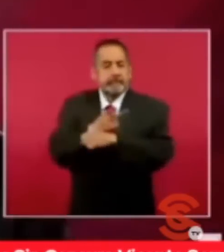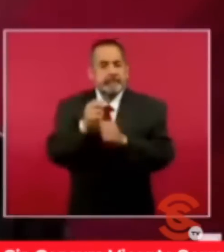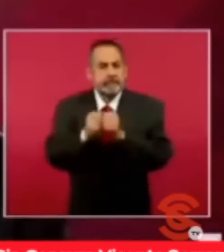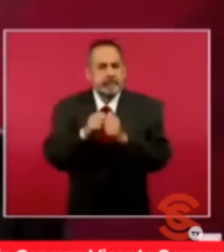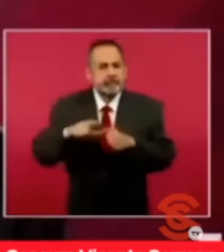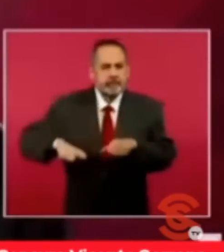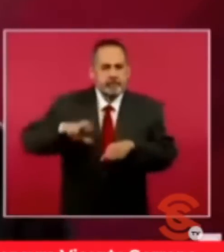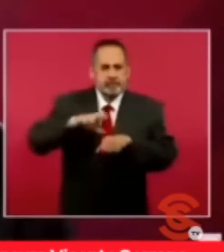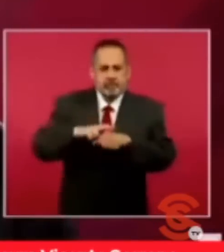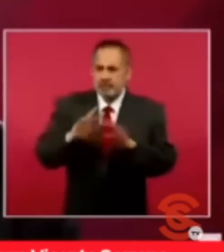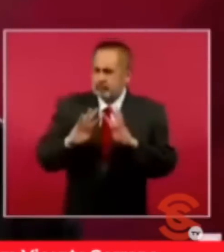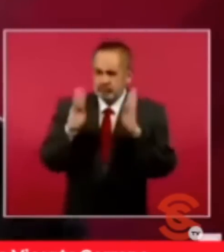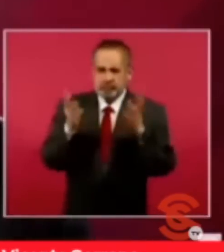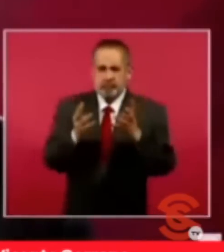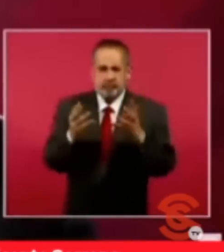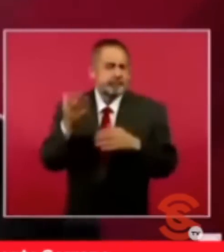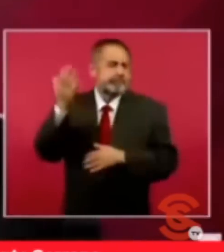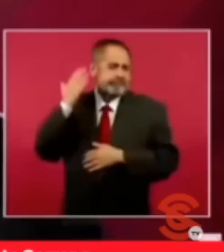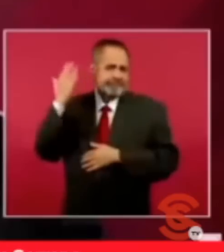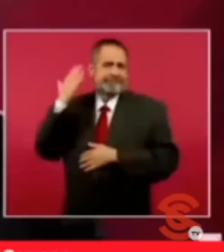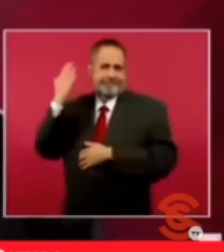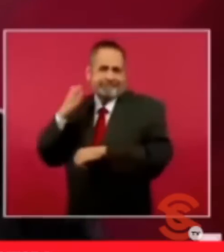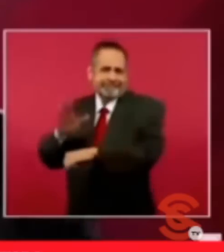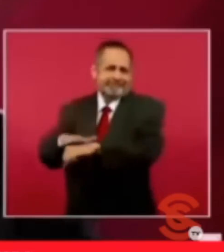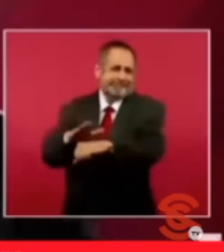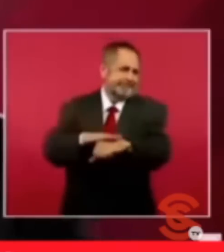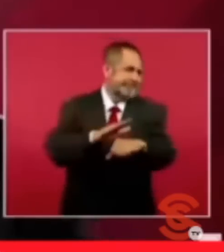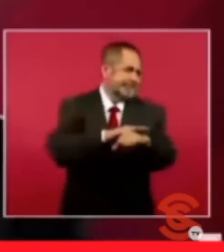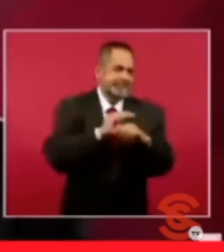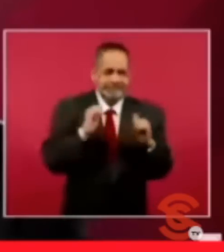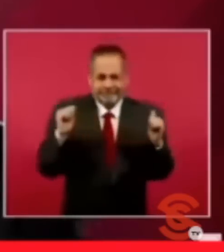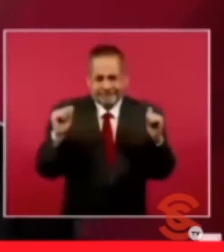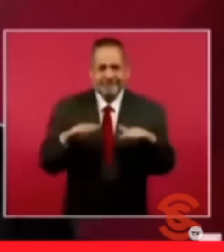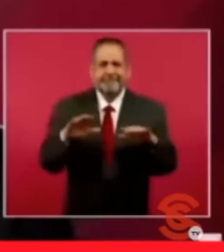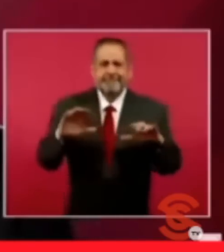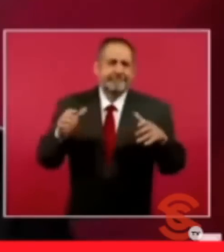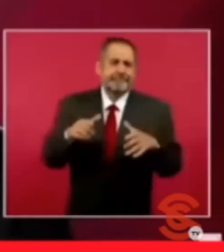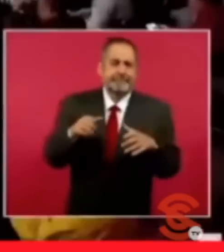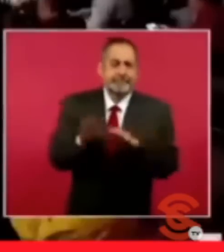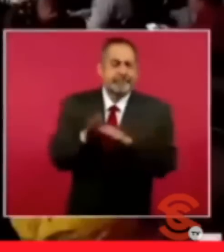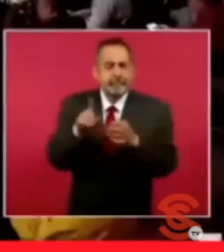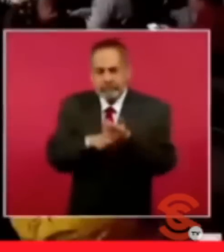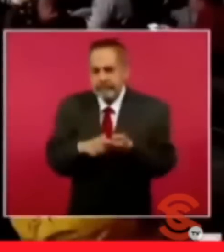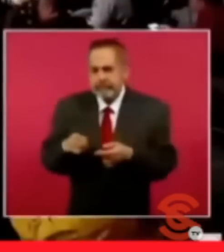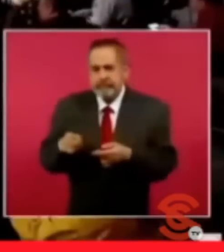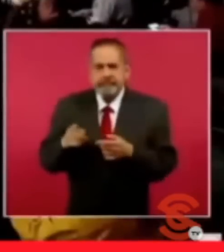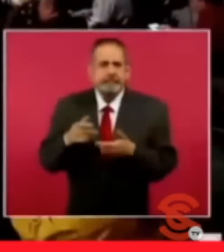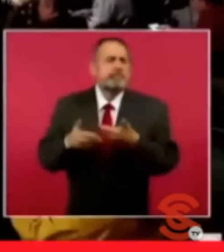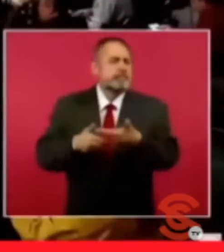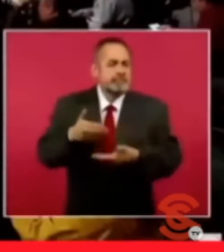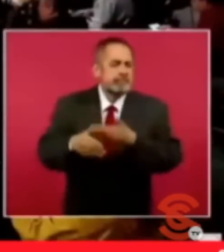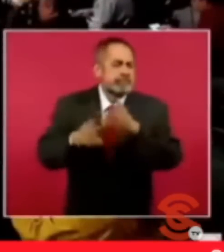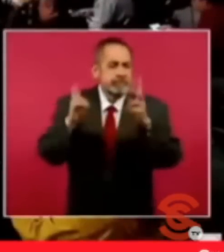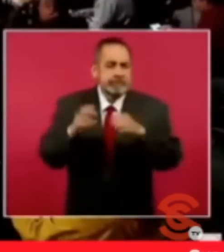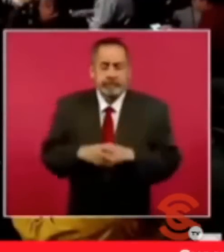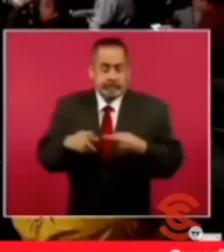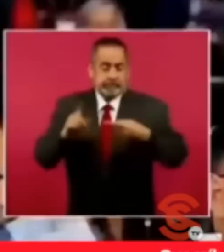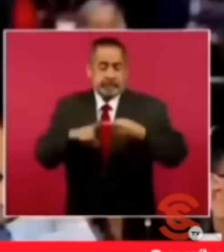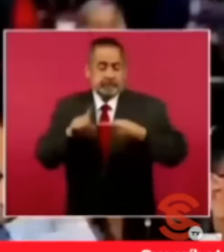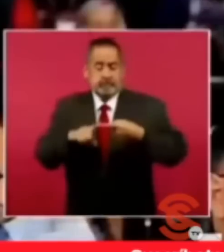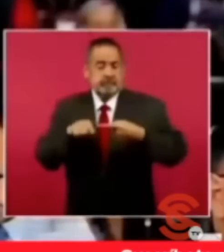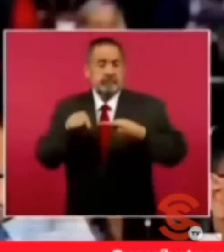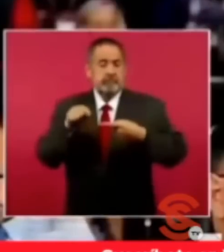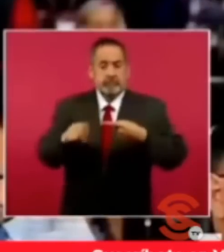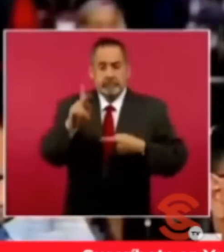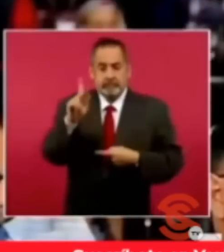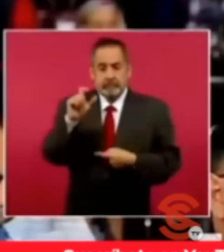los gobernadores, que había sido convocada con anterioridad, y el avance de los temas que allí se trataron. Uno era la evaluación